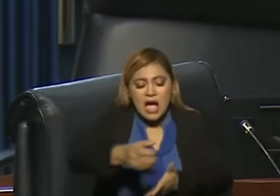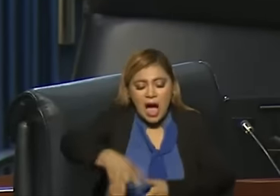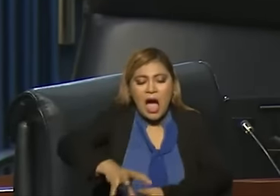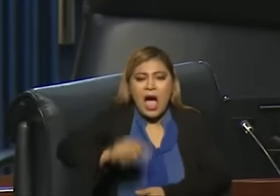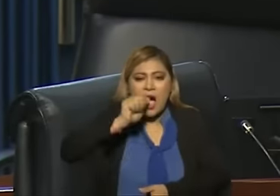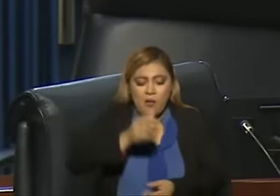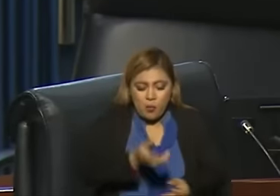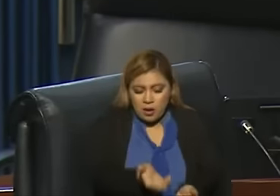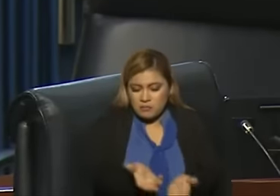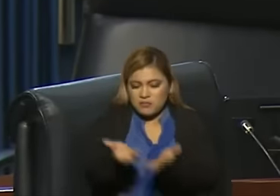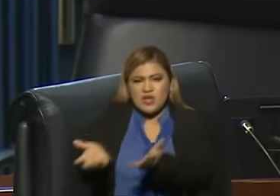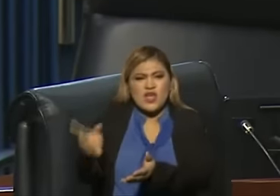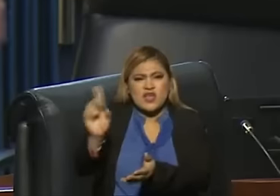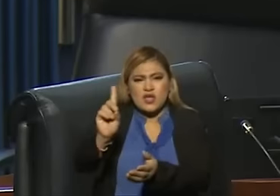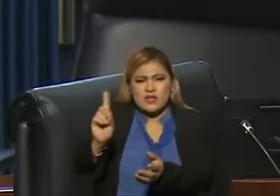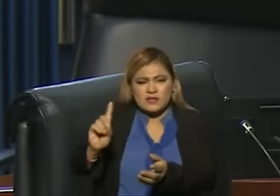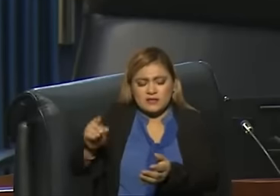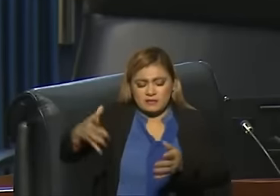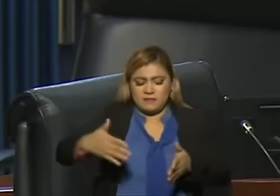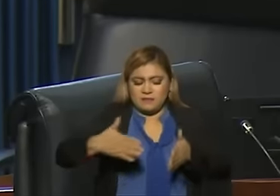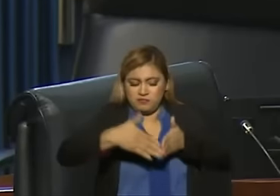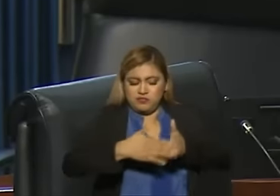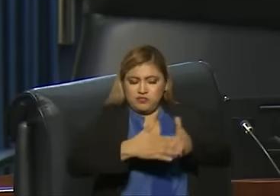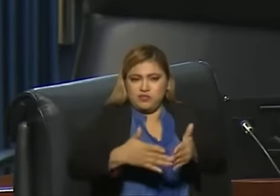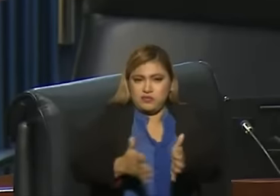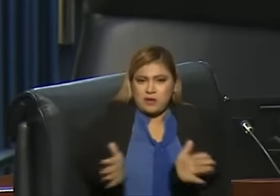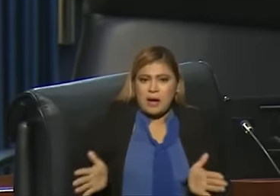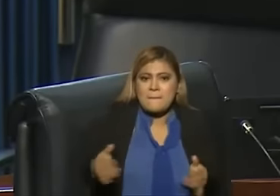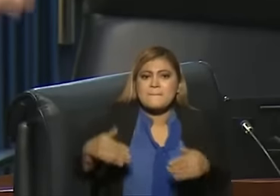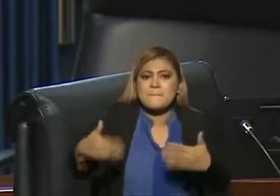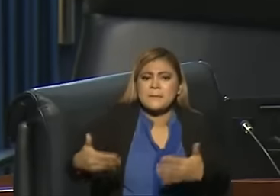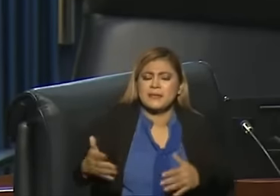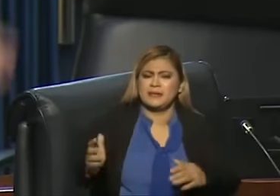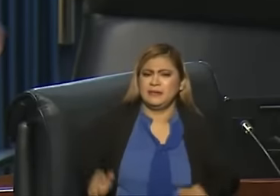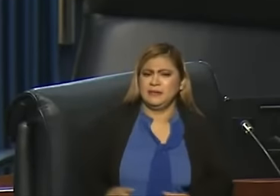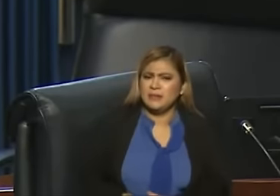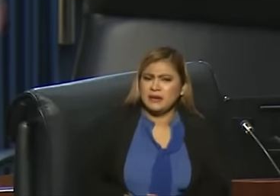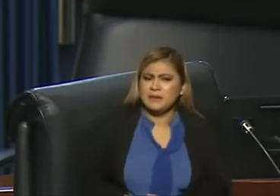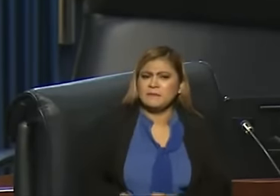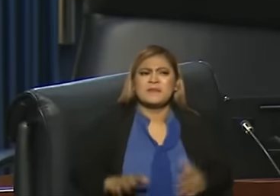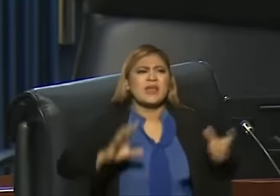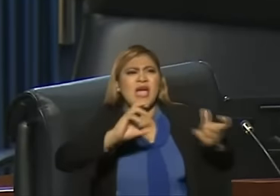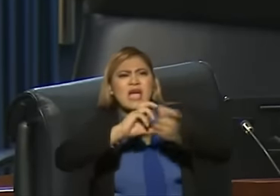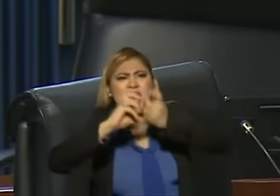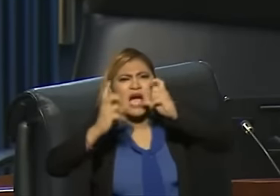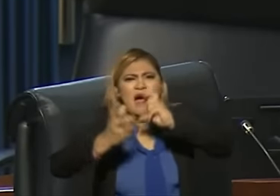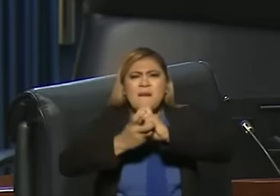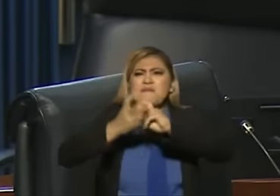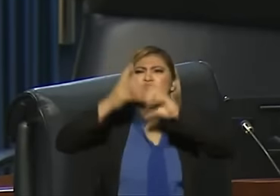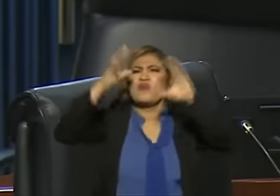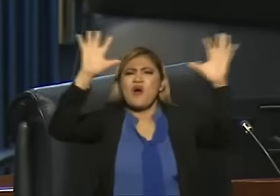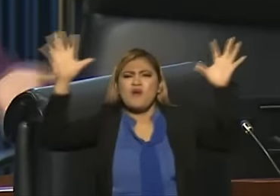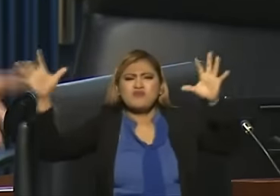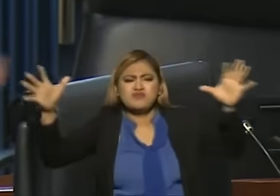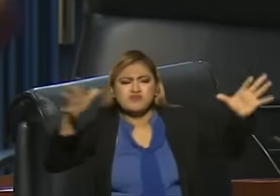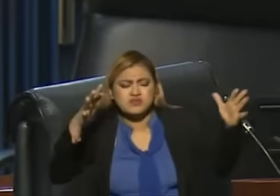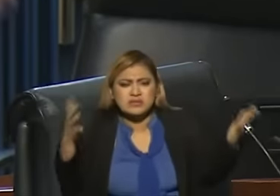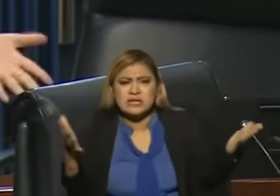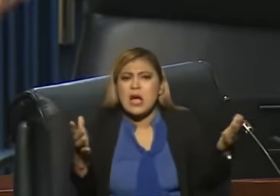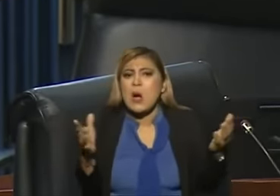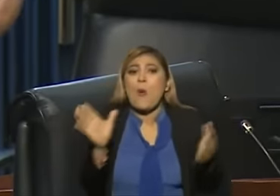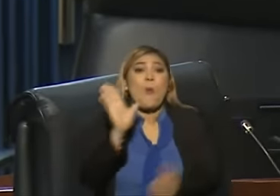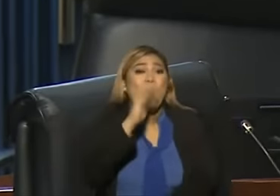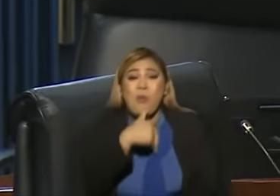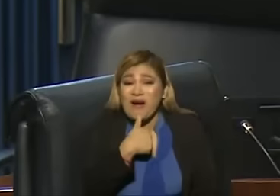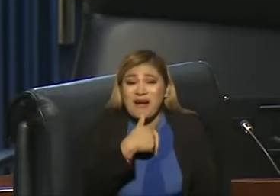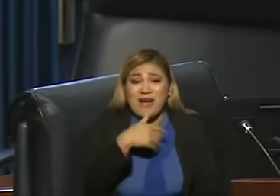Panamá, que debido a las sequías y el fenómeno del Niño y al cambio climático que sufrimos, no hay agua suficiente